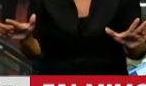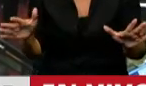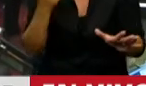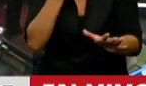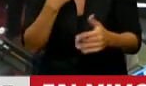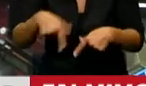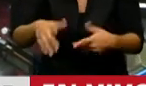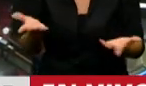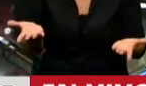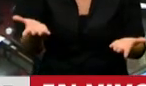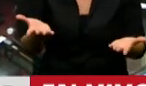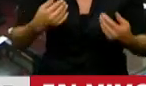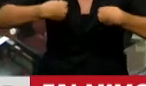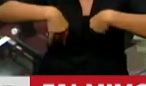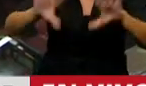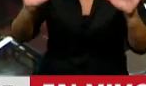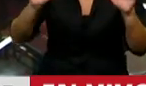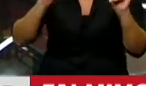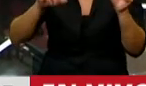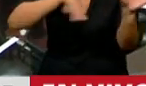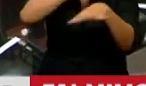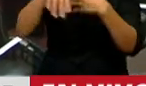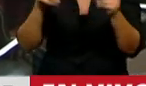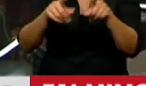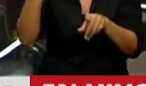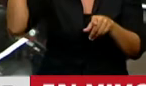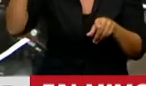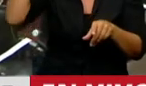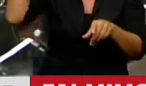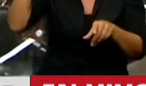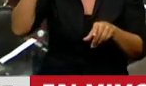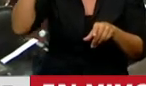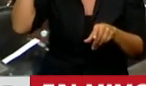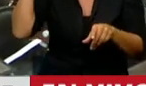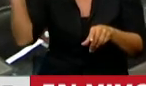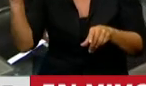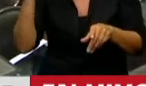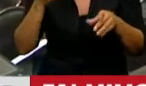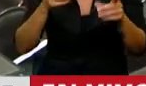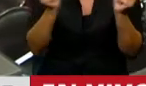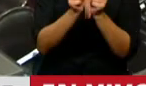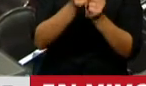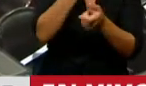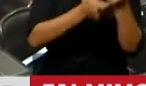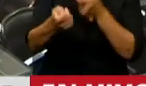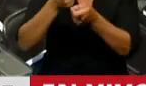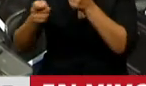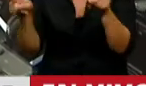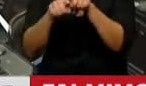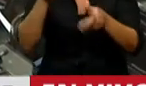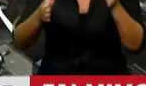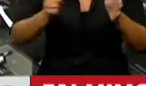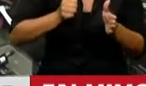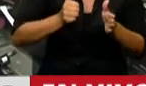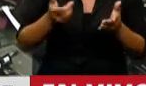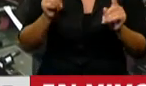Y hemos permitido escándalos como el mega canje de los 90, así como lo de la dictadura militar.